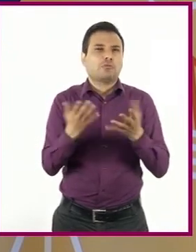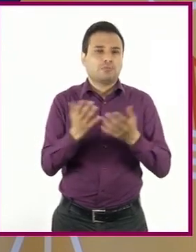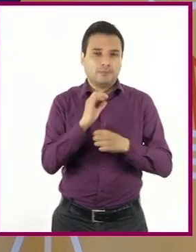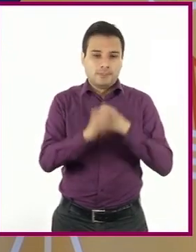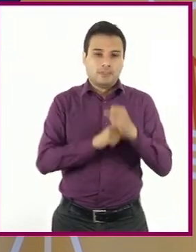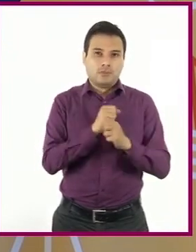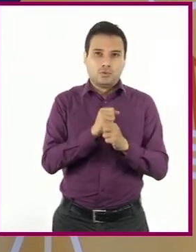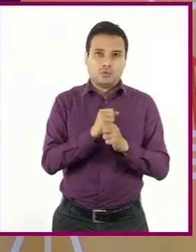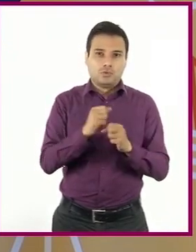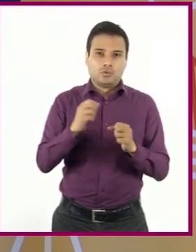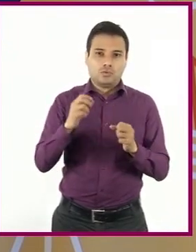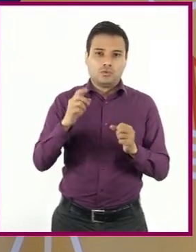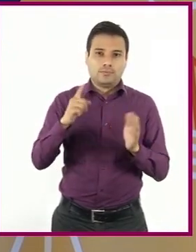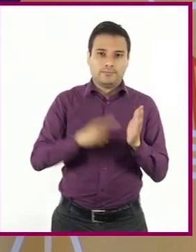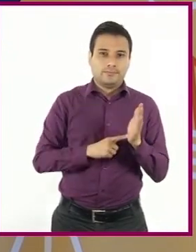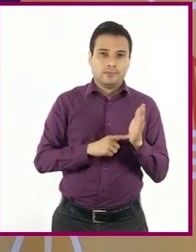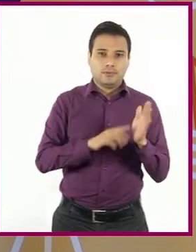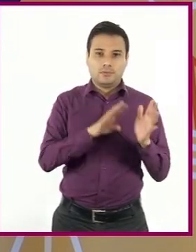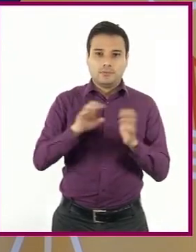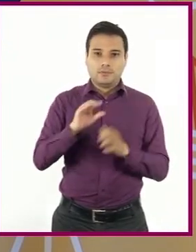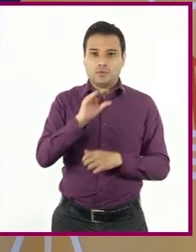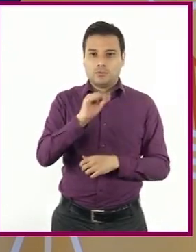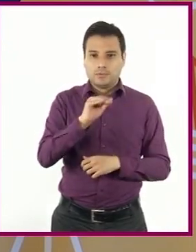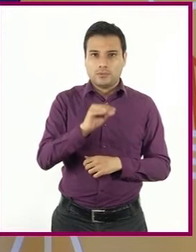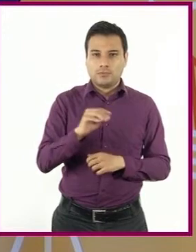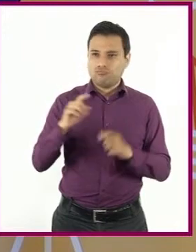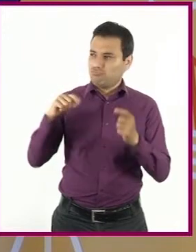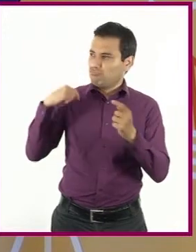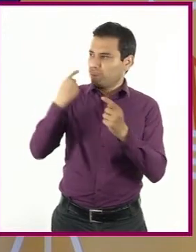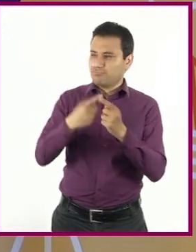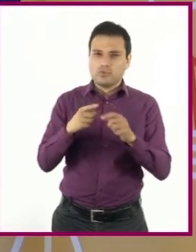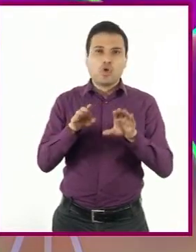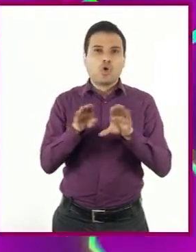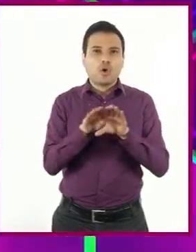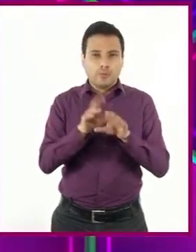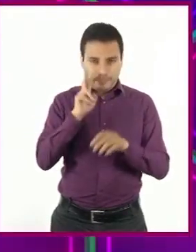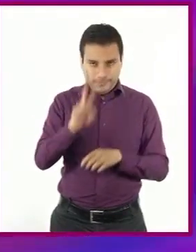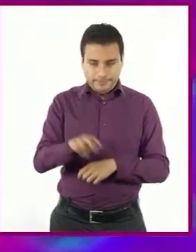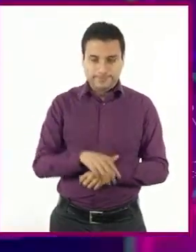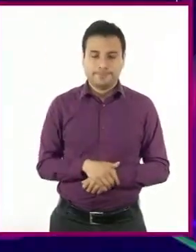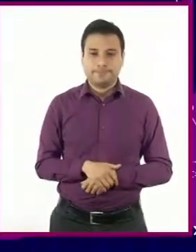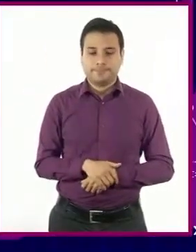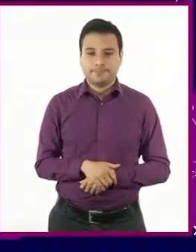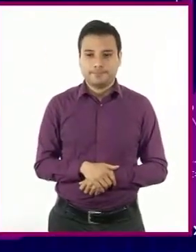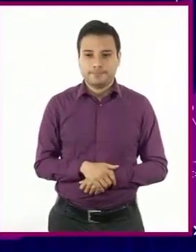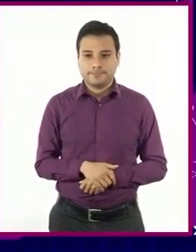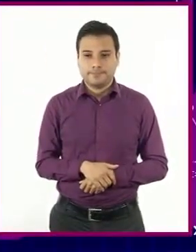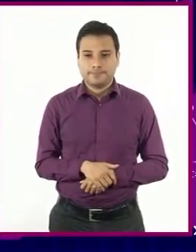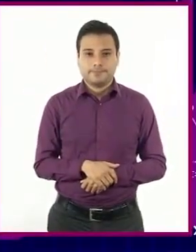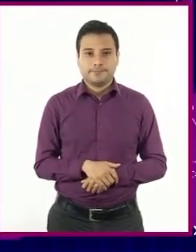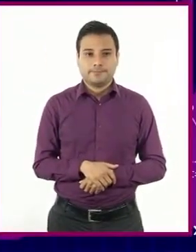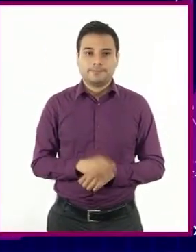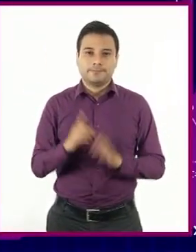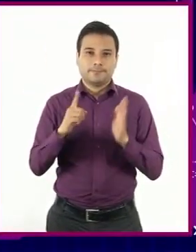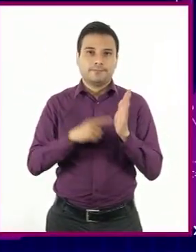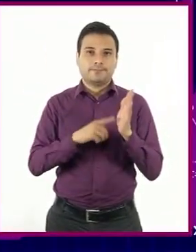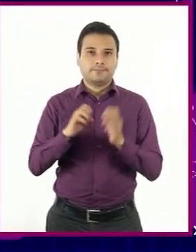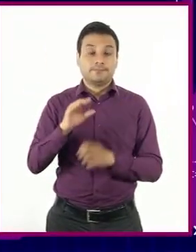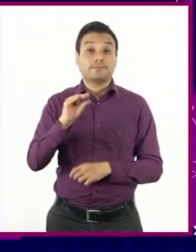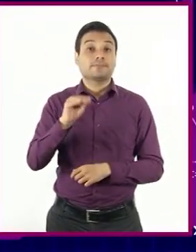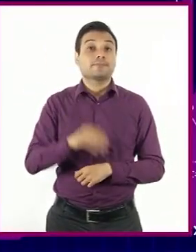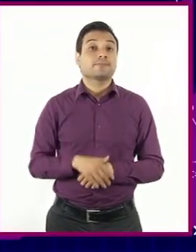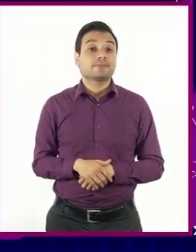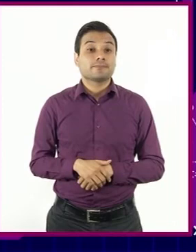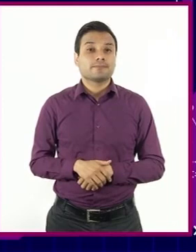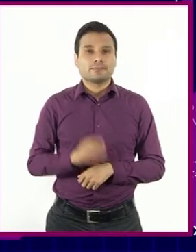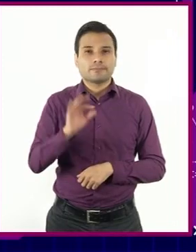año de 1990 hasta el 2015. En 1990, la